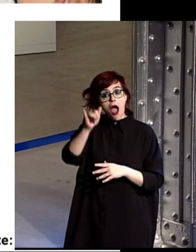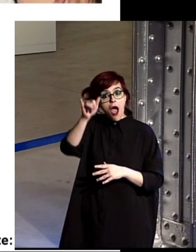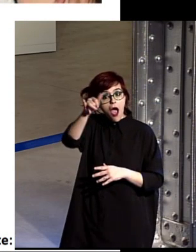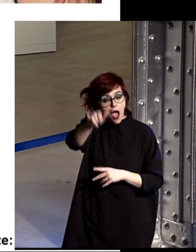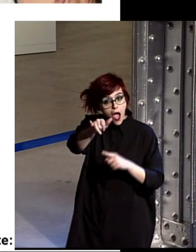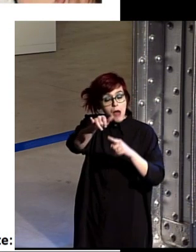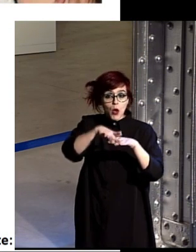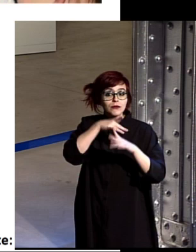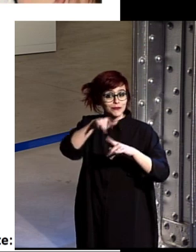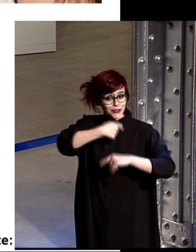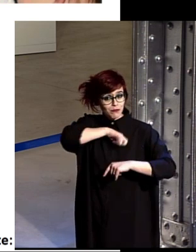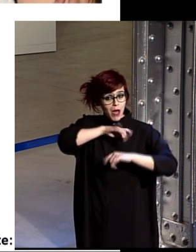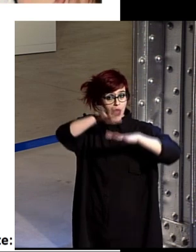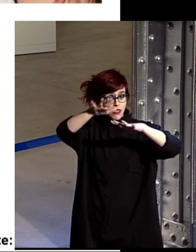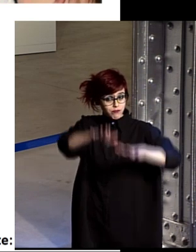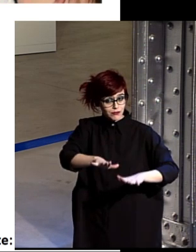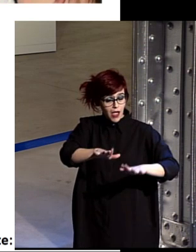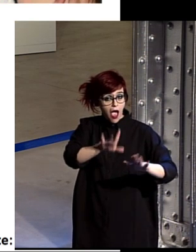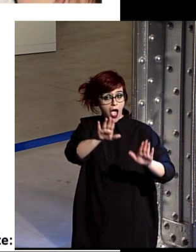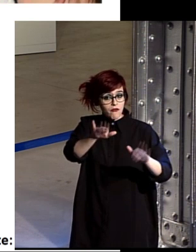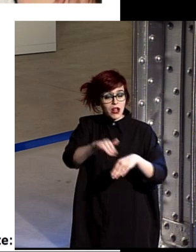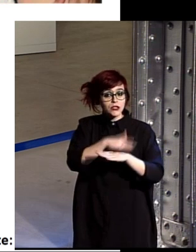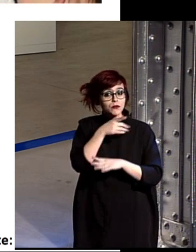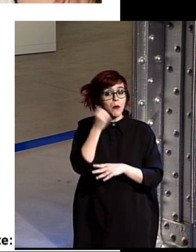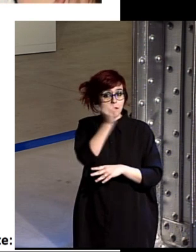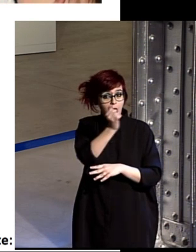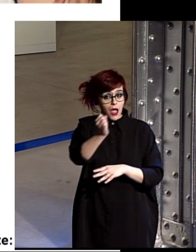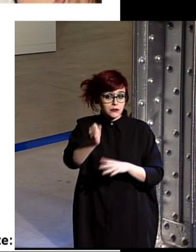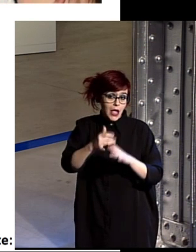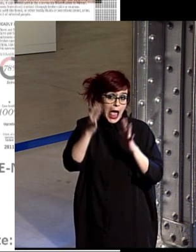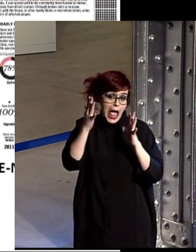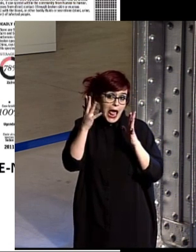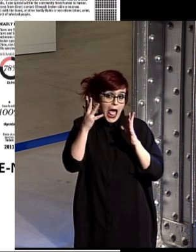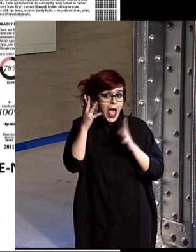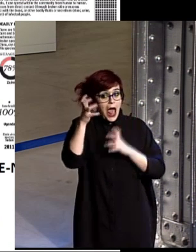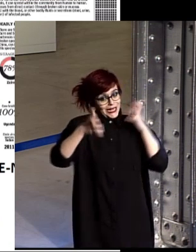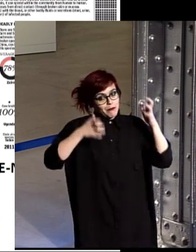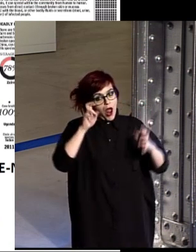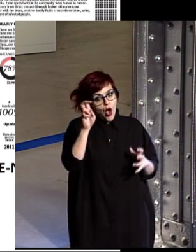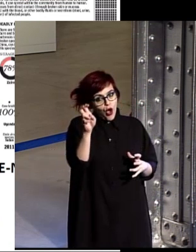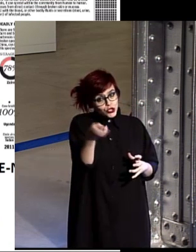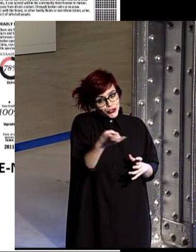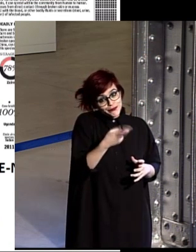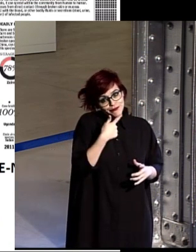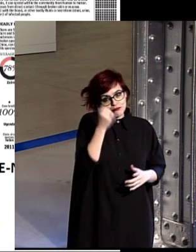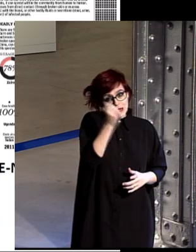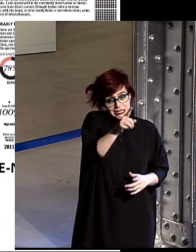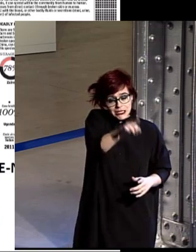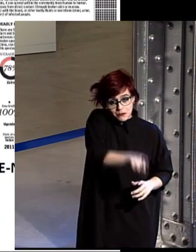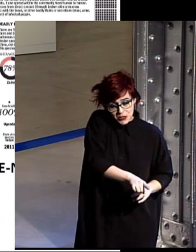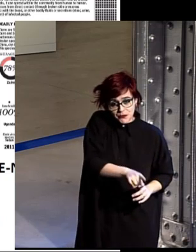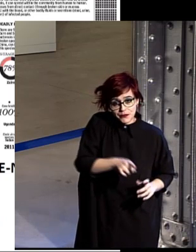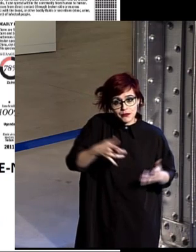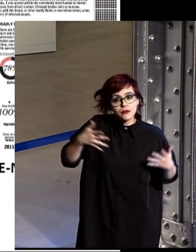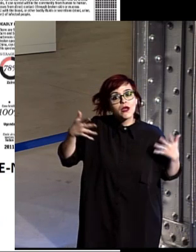la tuvimos en suelo español y también acabamos matando a algún que otro animal. Entonces, básicamente de las cosas que sí